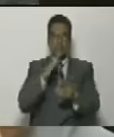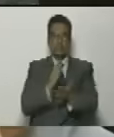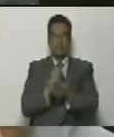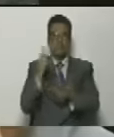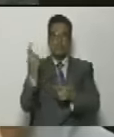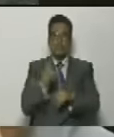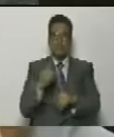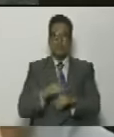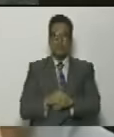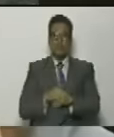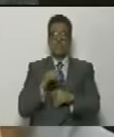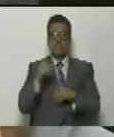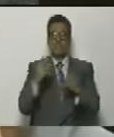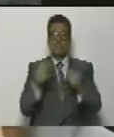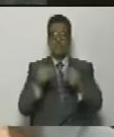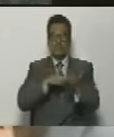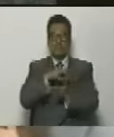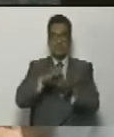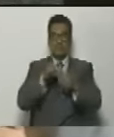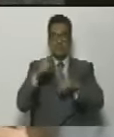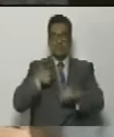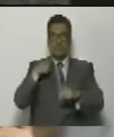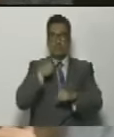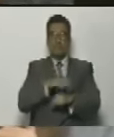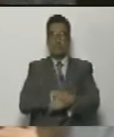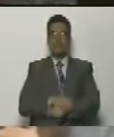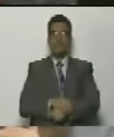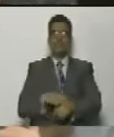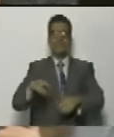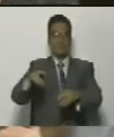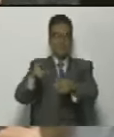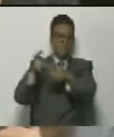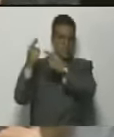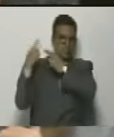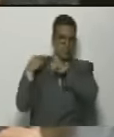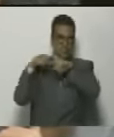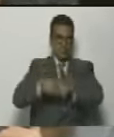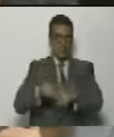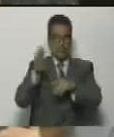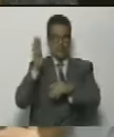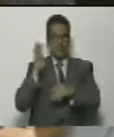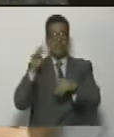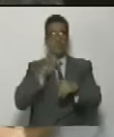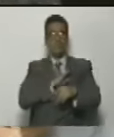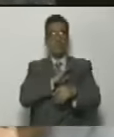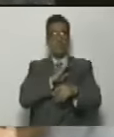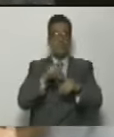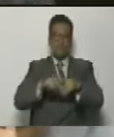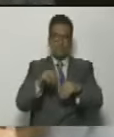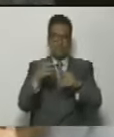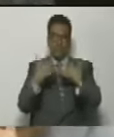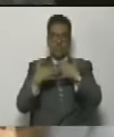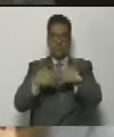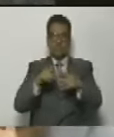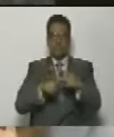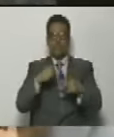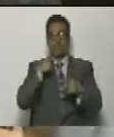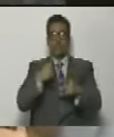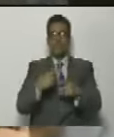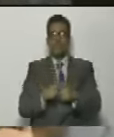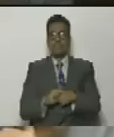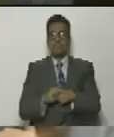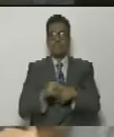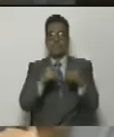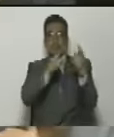que tanto nos afectan. Lo dijeron los representantes de los sectores religiosos, lo dijeron los empresarios, lo dijeron